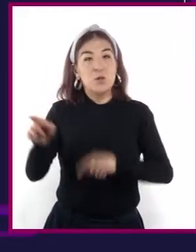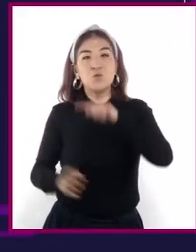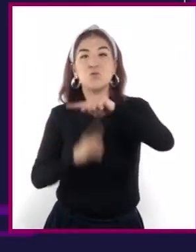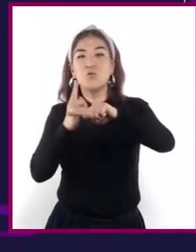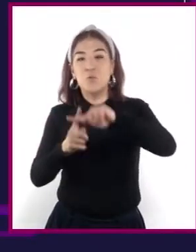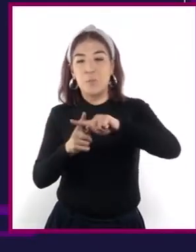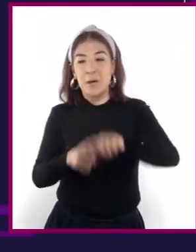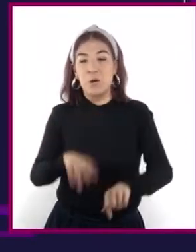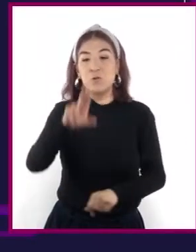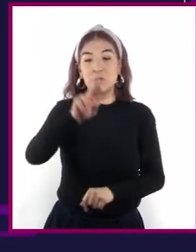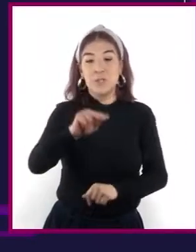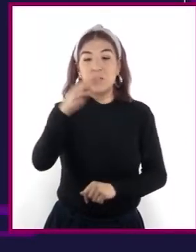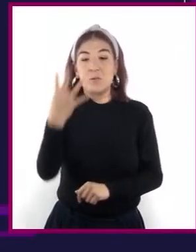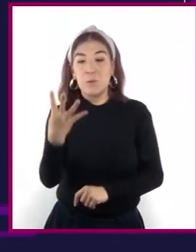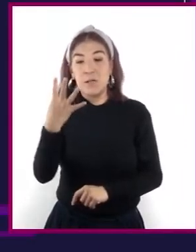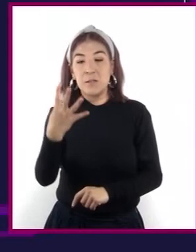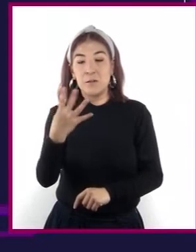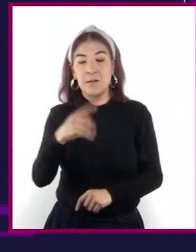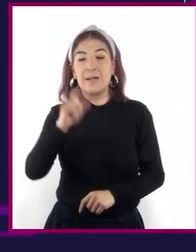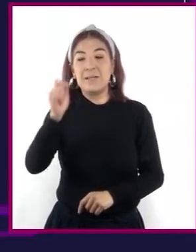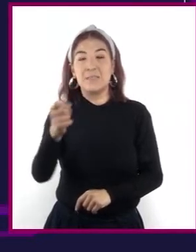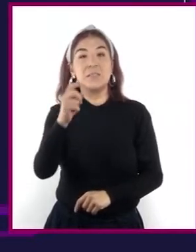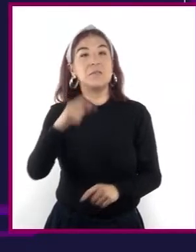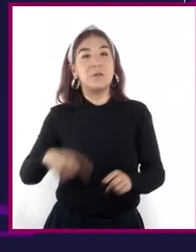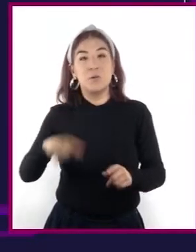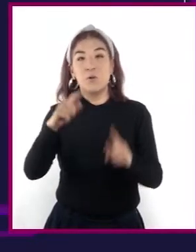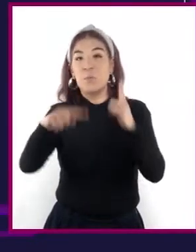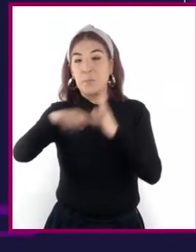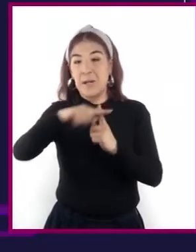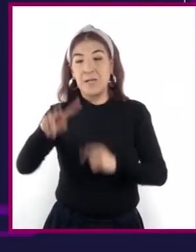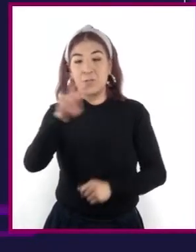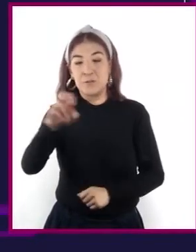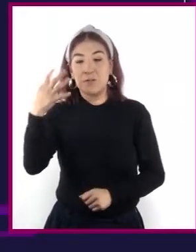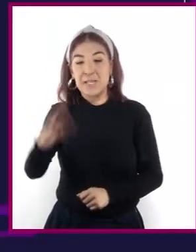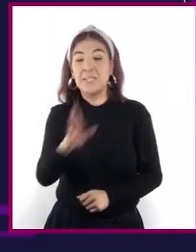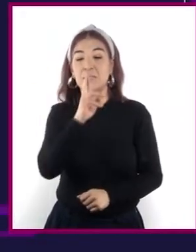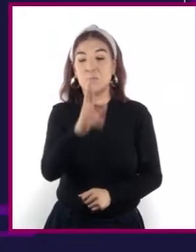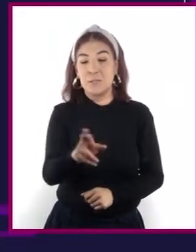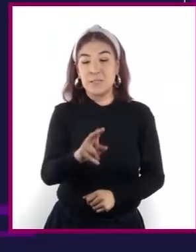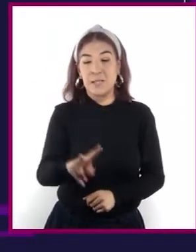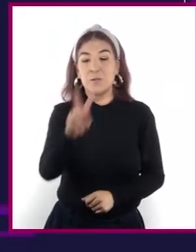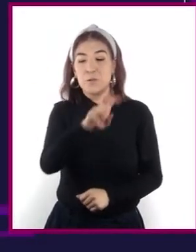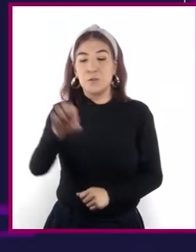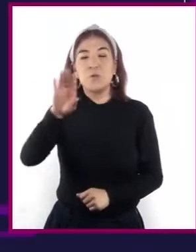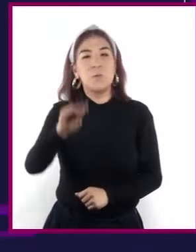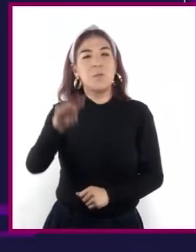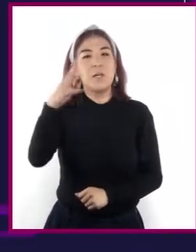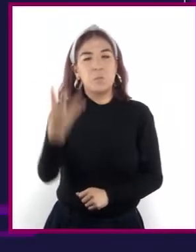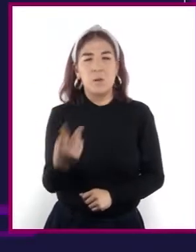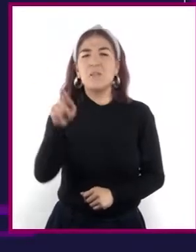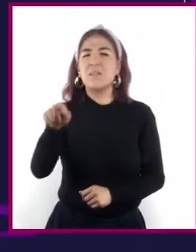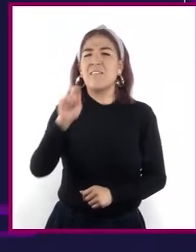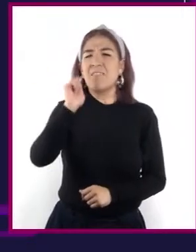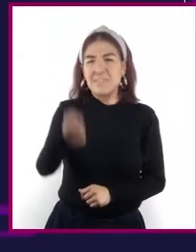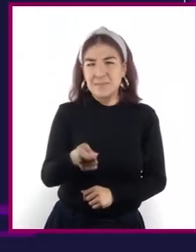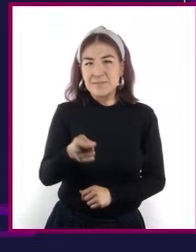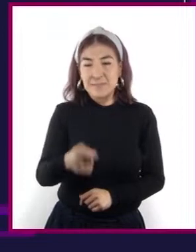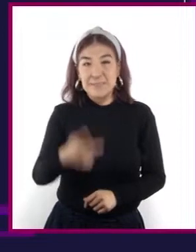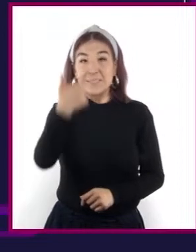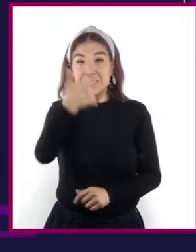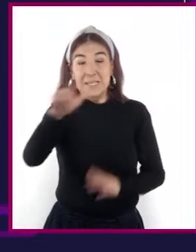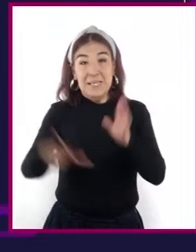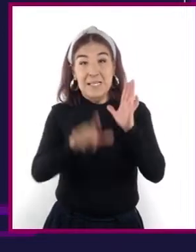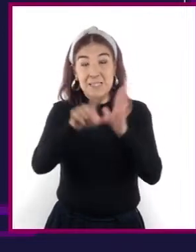de 84 con 210 resulta 294. Esto quiere decir que, con 7